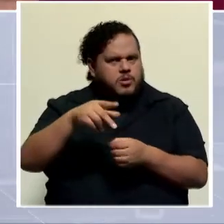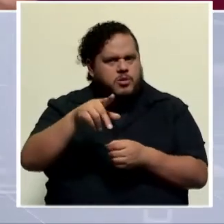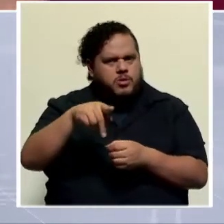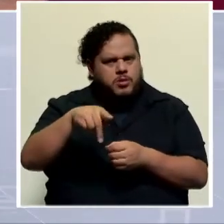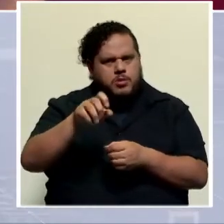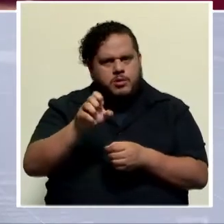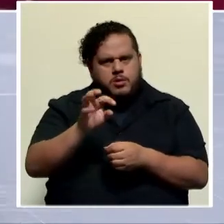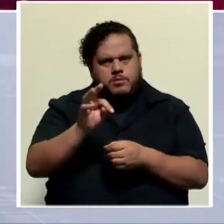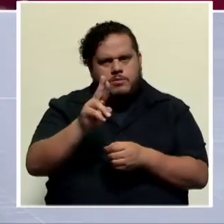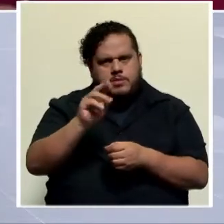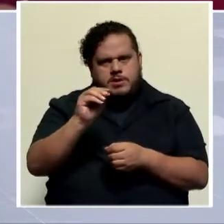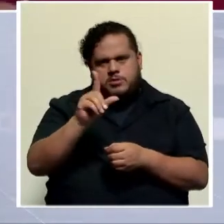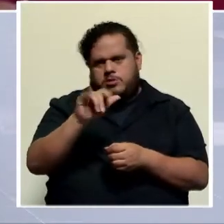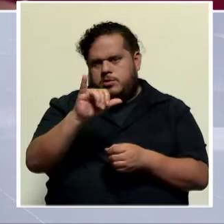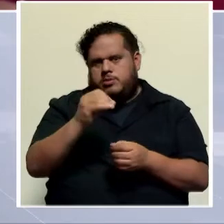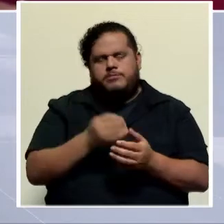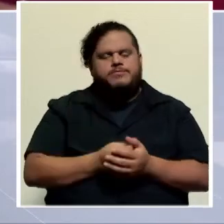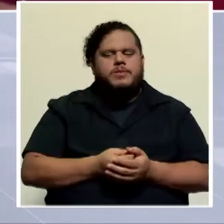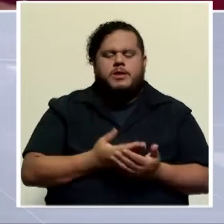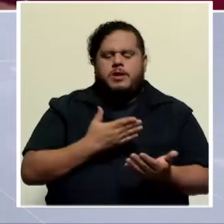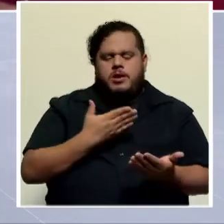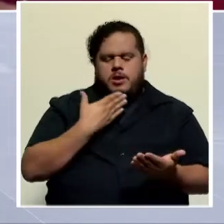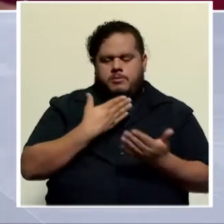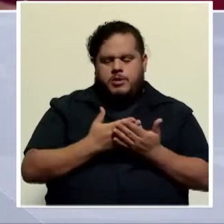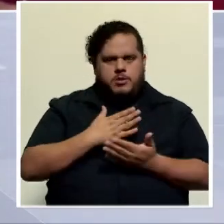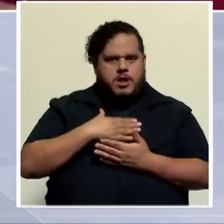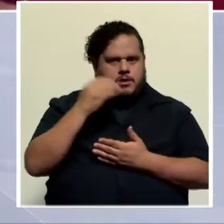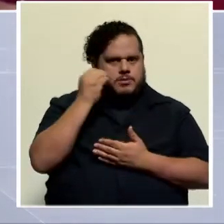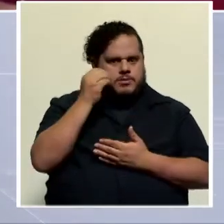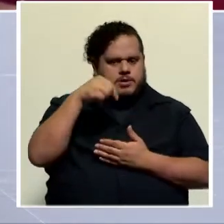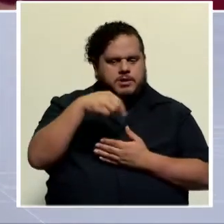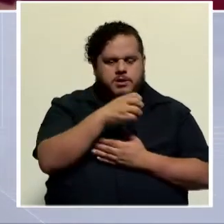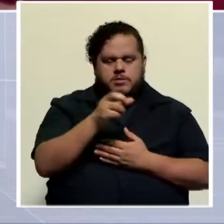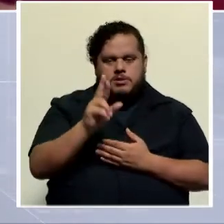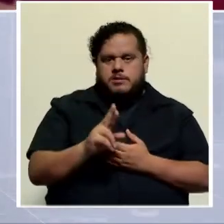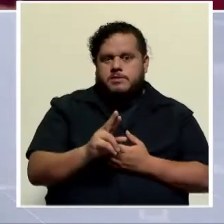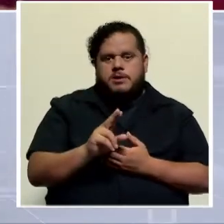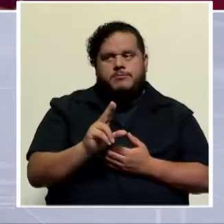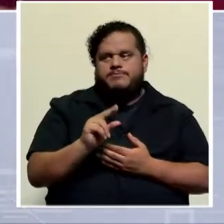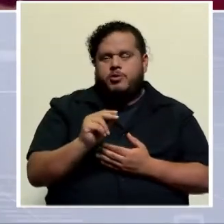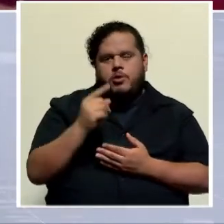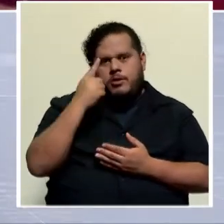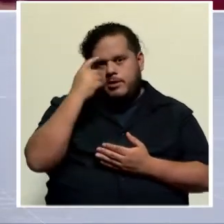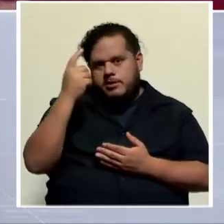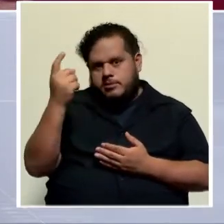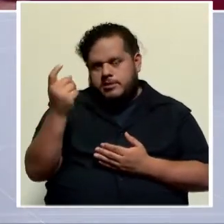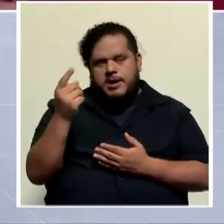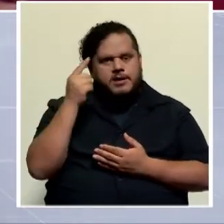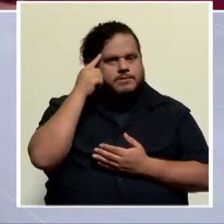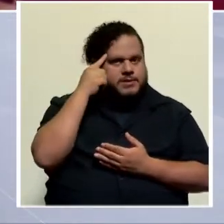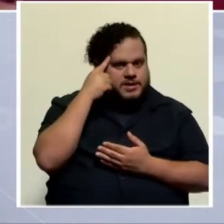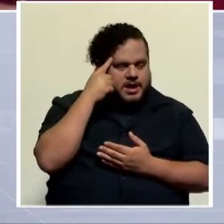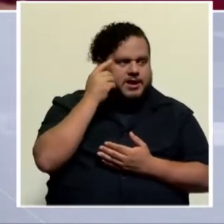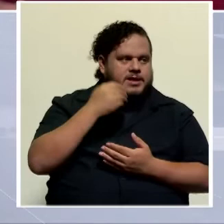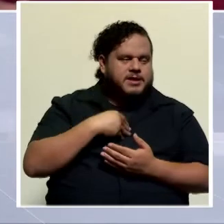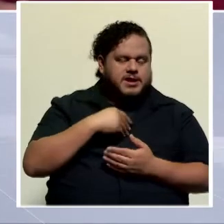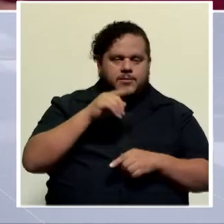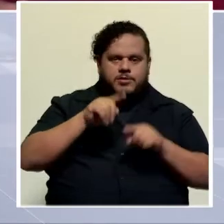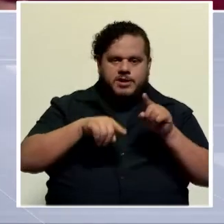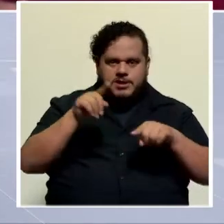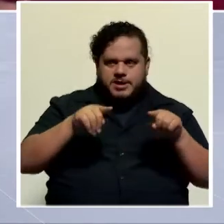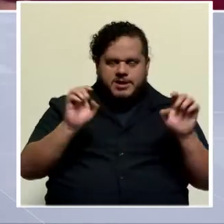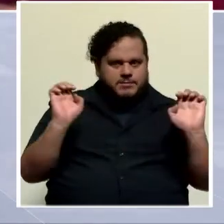Gracias, don Gustavo. Sí, a mi criterio, vamos a ver, en Costa Rica no es soñar el pensar que hay alternativas